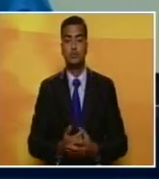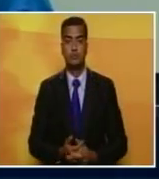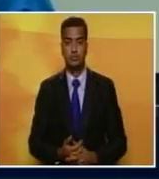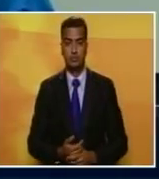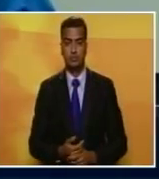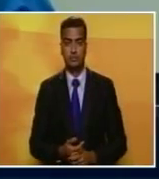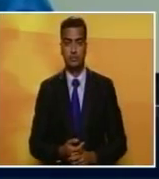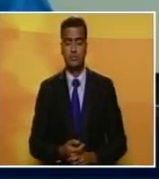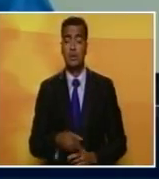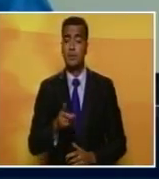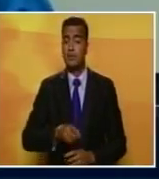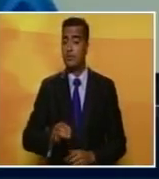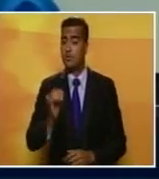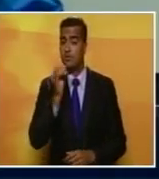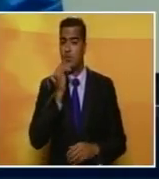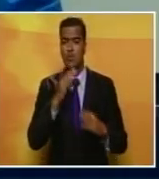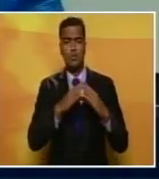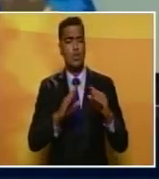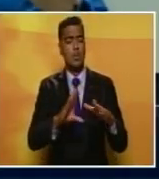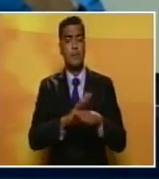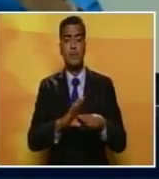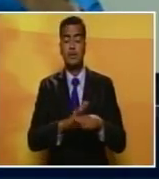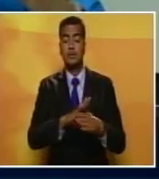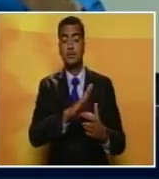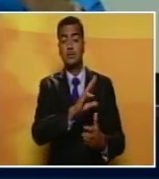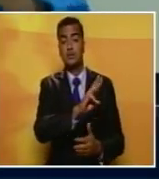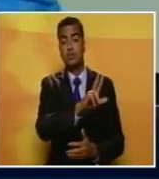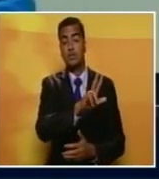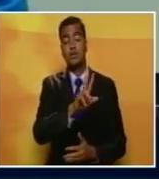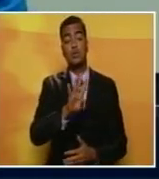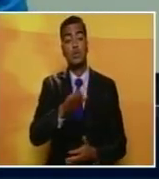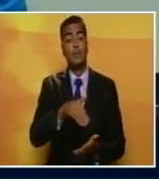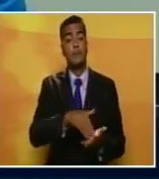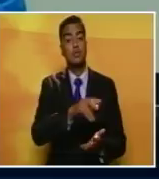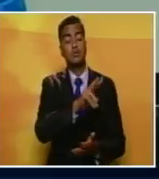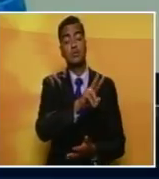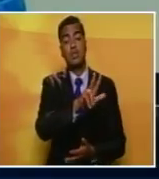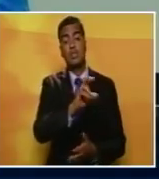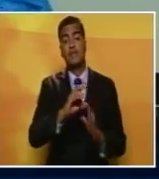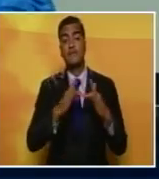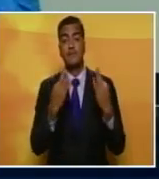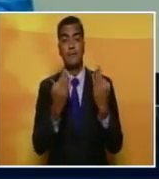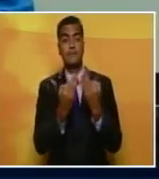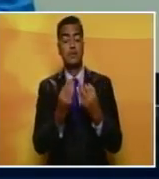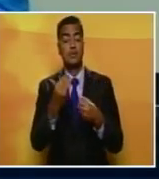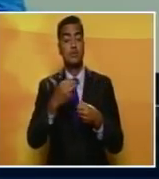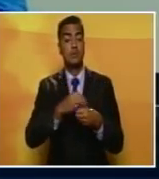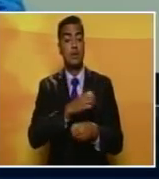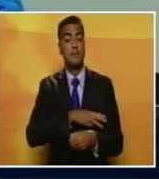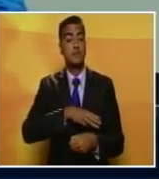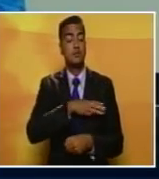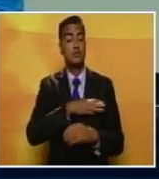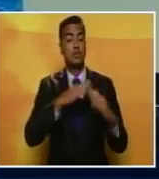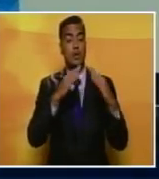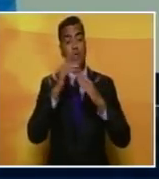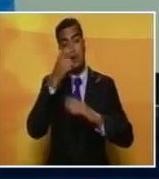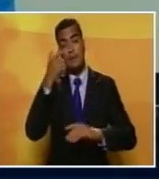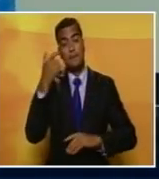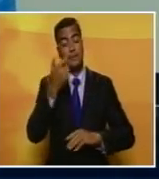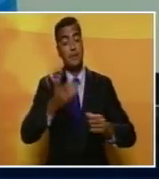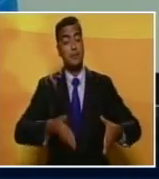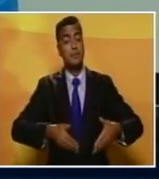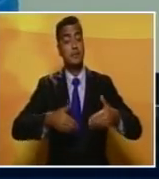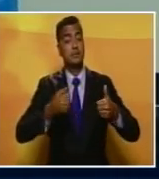mineros que desde Venezuela, en sus granjas privadas o en sus granjas cooperativas, vamos a crear, porque la criptomoneda